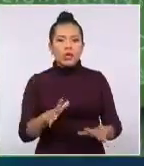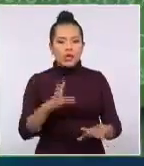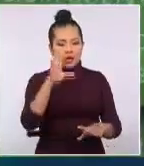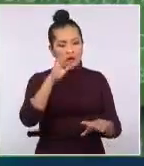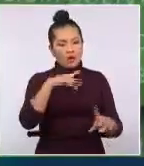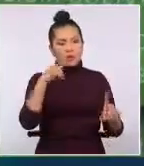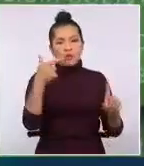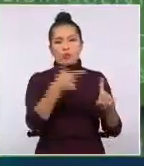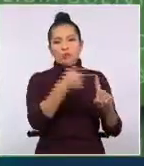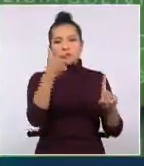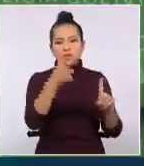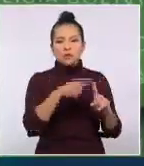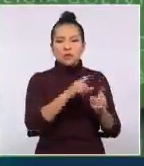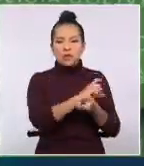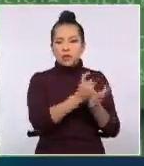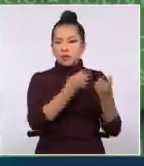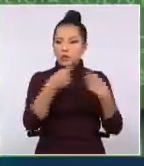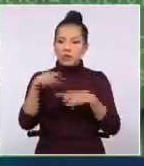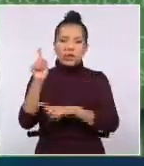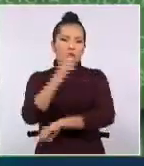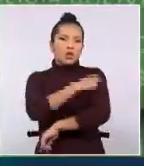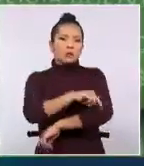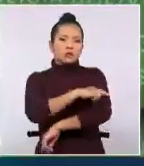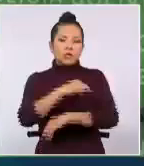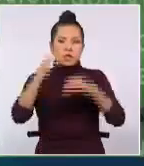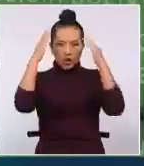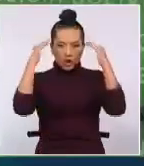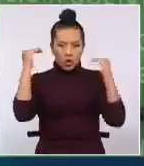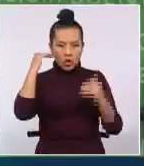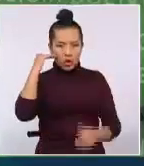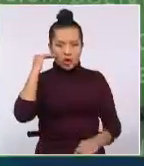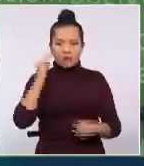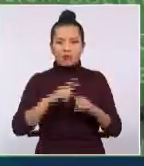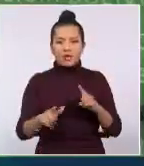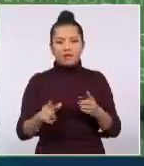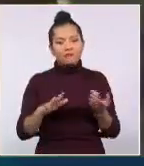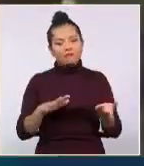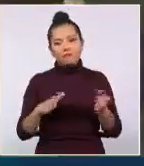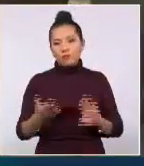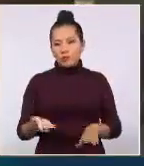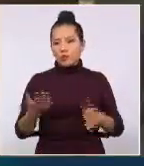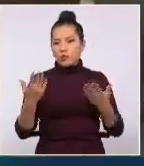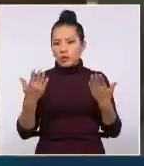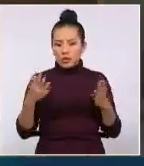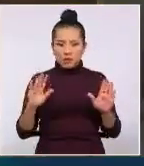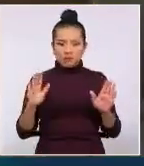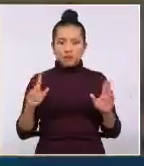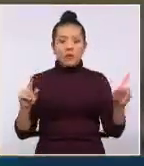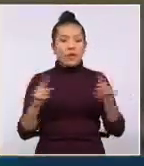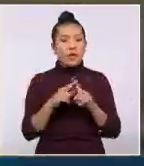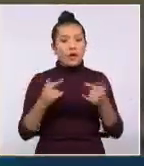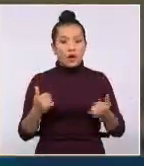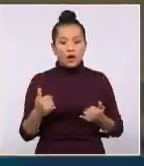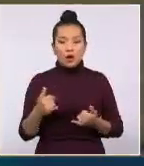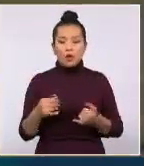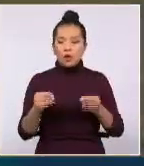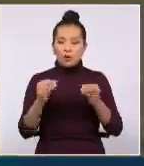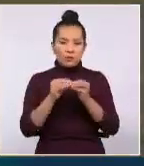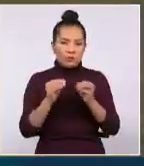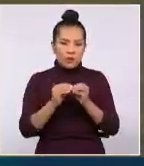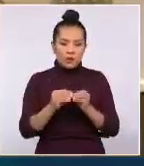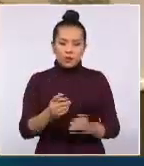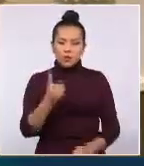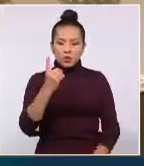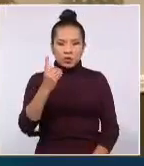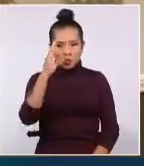interno. Este es evacuado al hospital Oruro Corea, donde lastimosamente él fallece. Al momento, uno